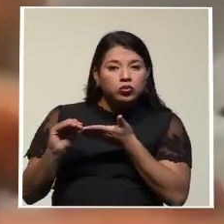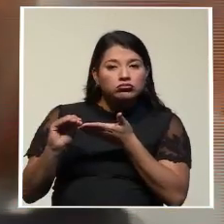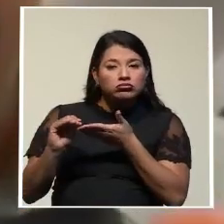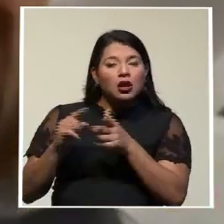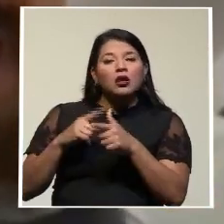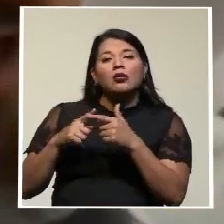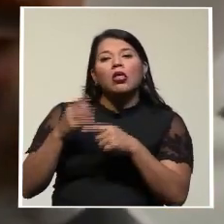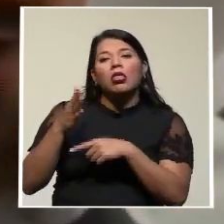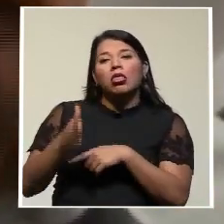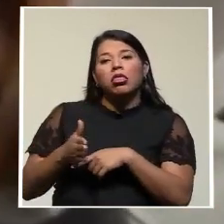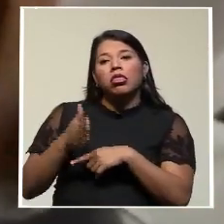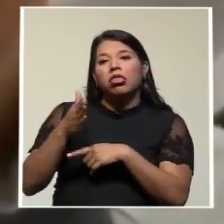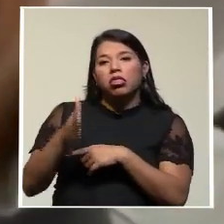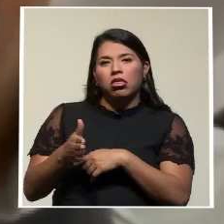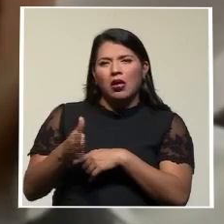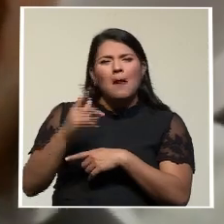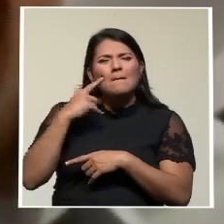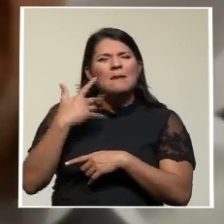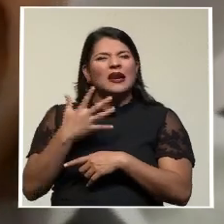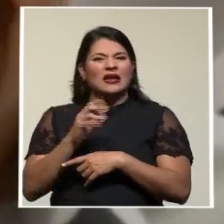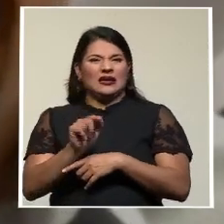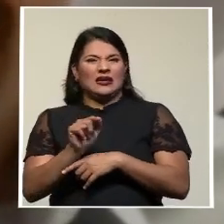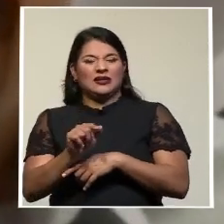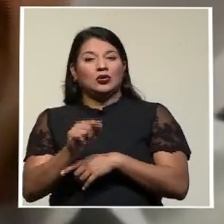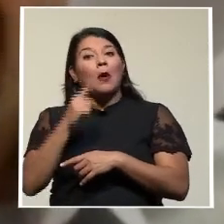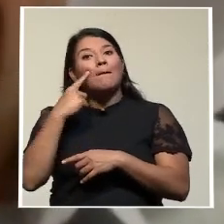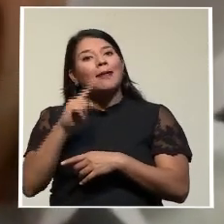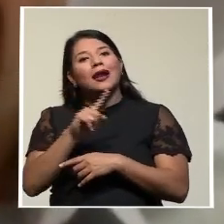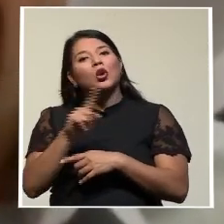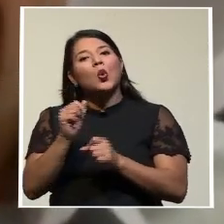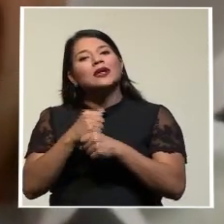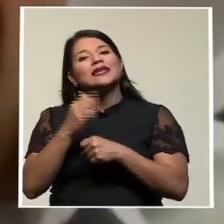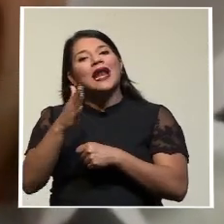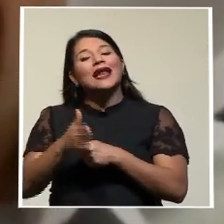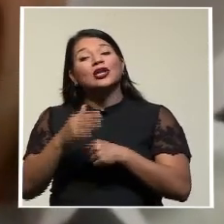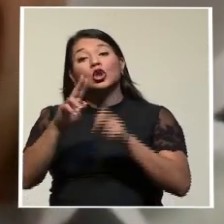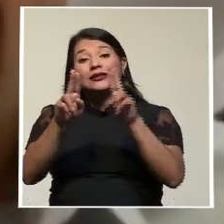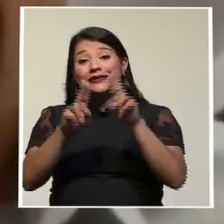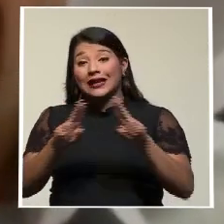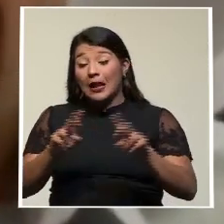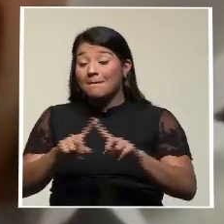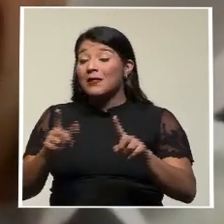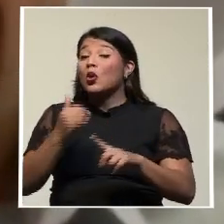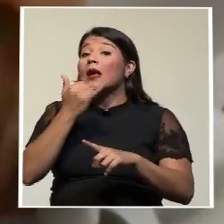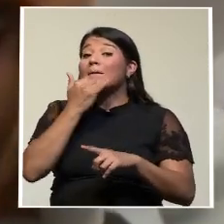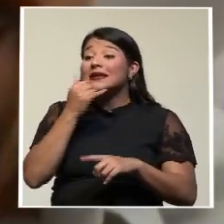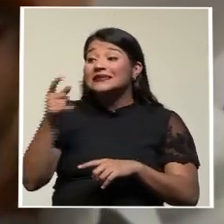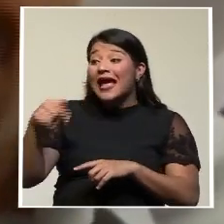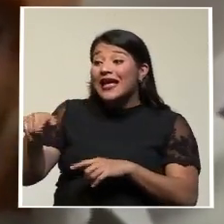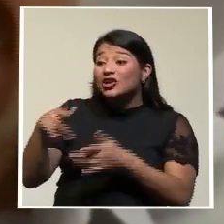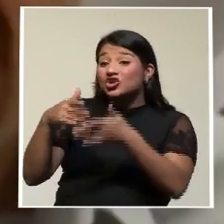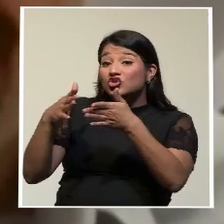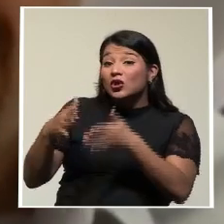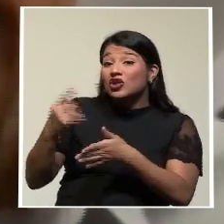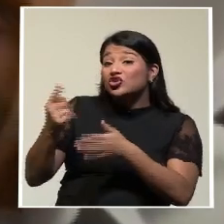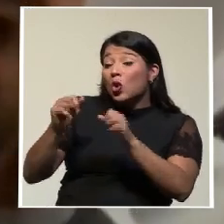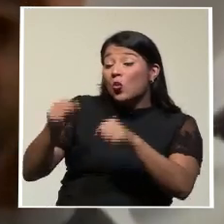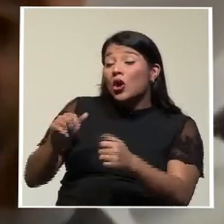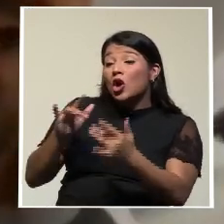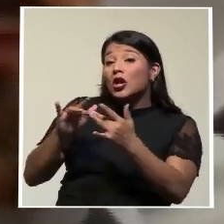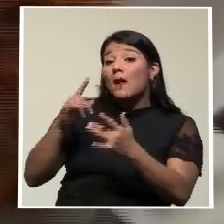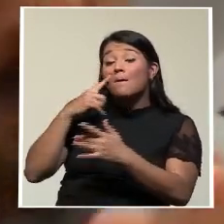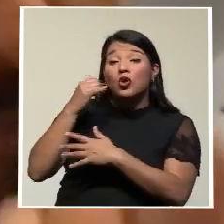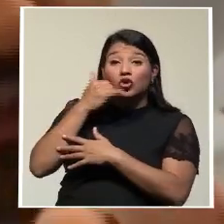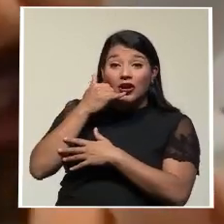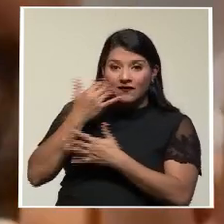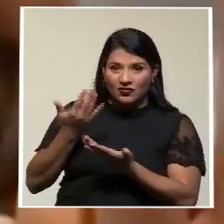que no se saturara la red, pero ¿qué es lo que está pasando? Esos estudiantes que solo pueden conectarse a través del teléfono, hay hogares